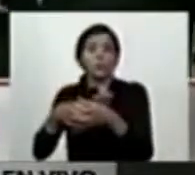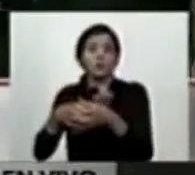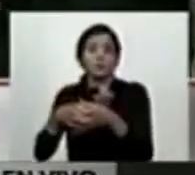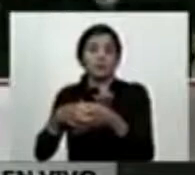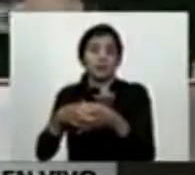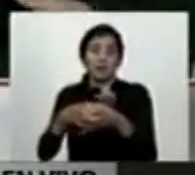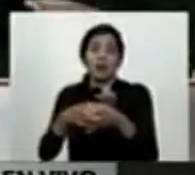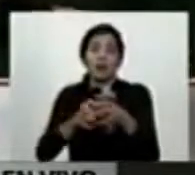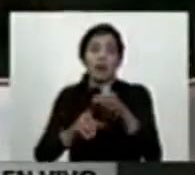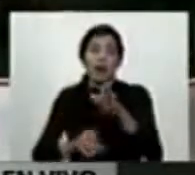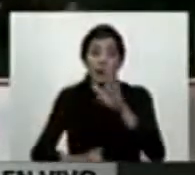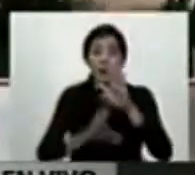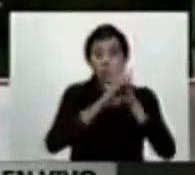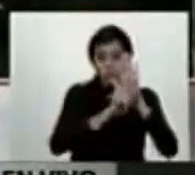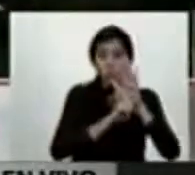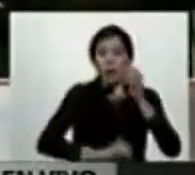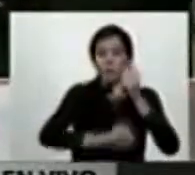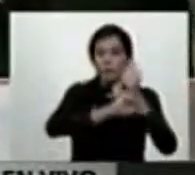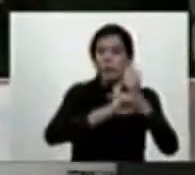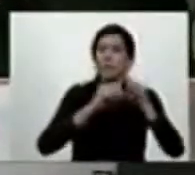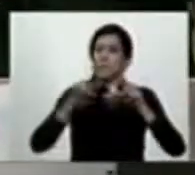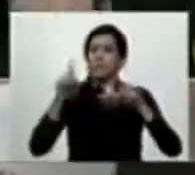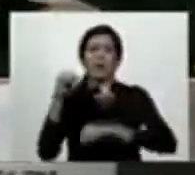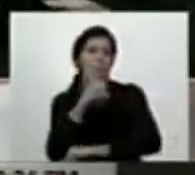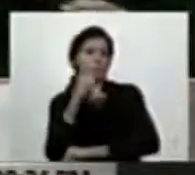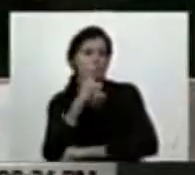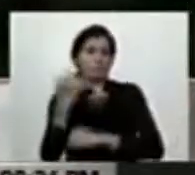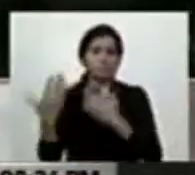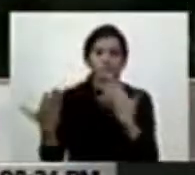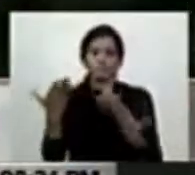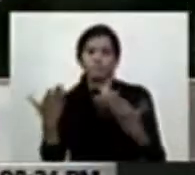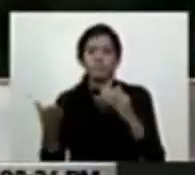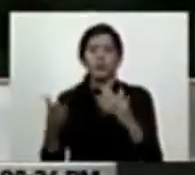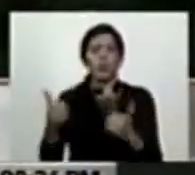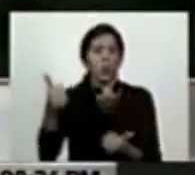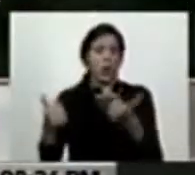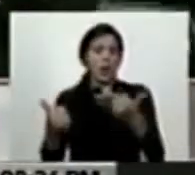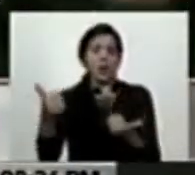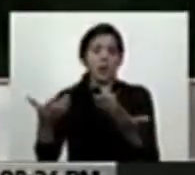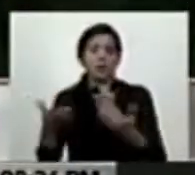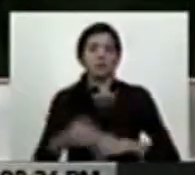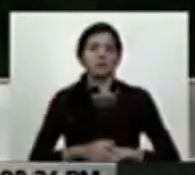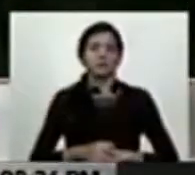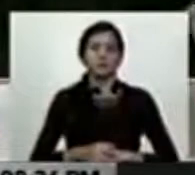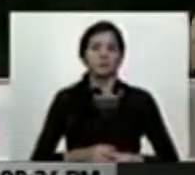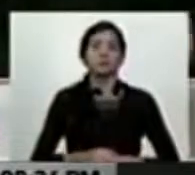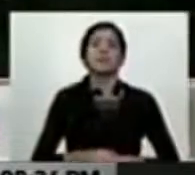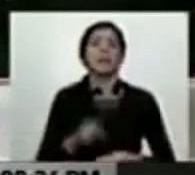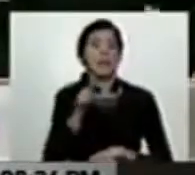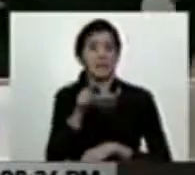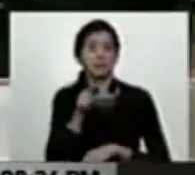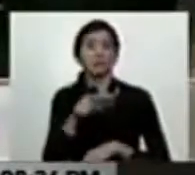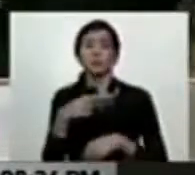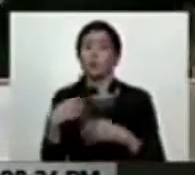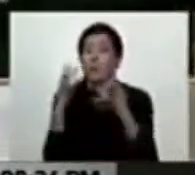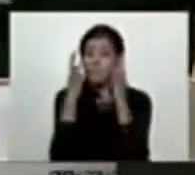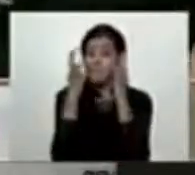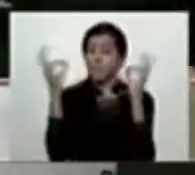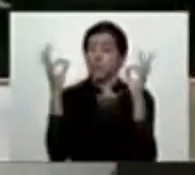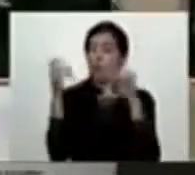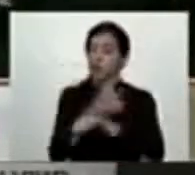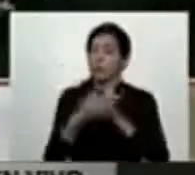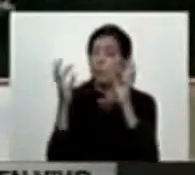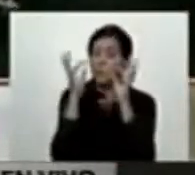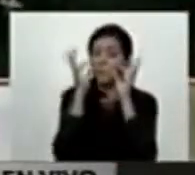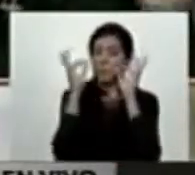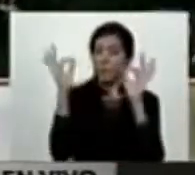Constitución y otro en el desacato, en la violencia, todo lo cual ha elevado justamente las alarmas del gobierno